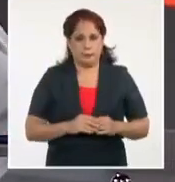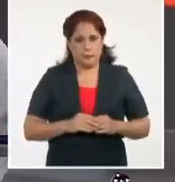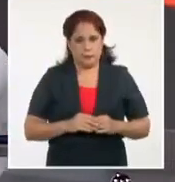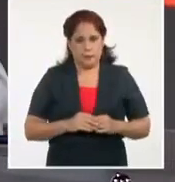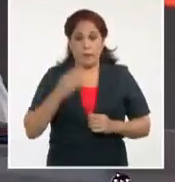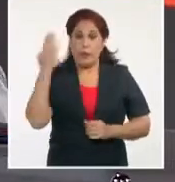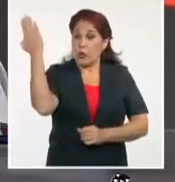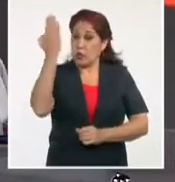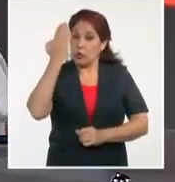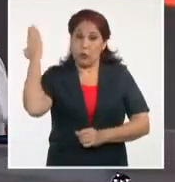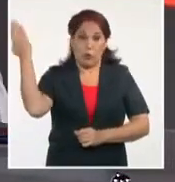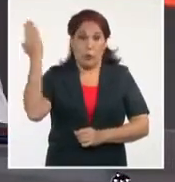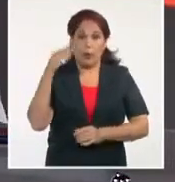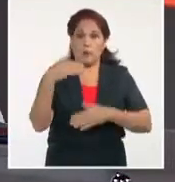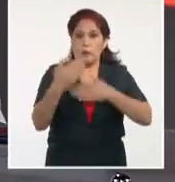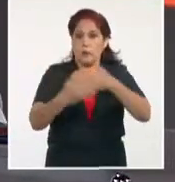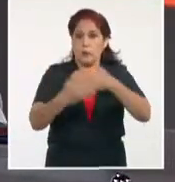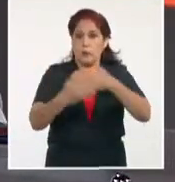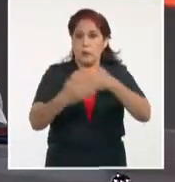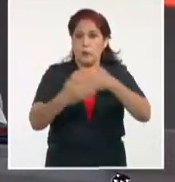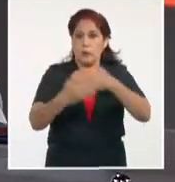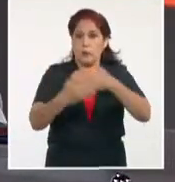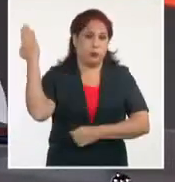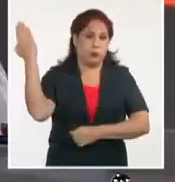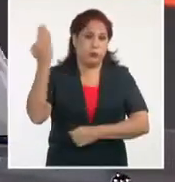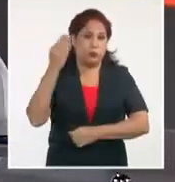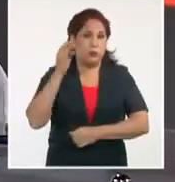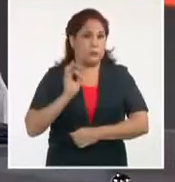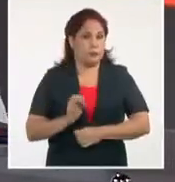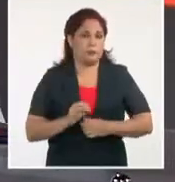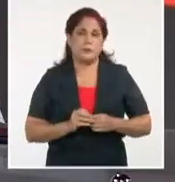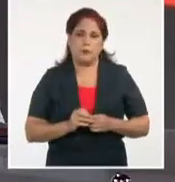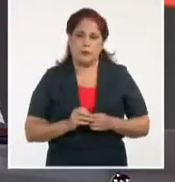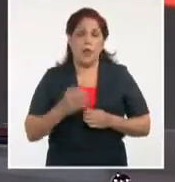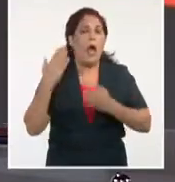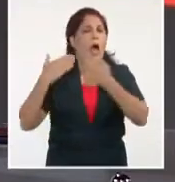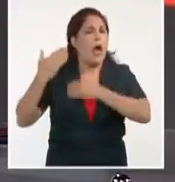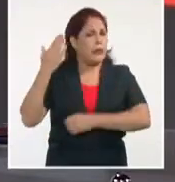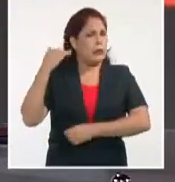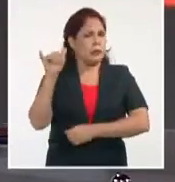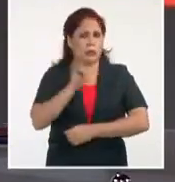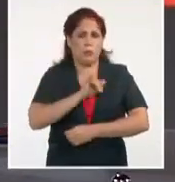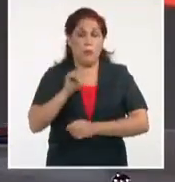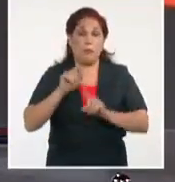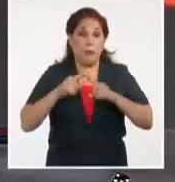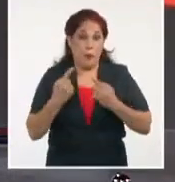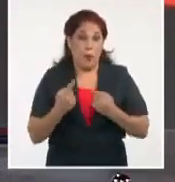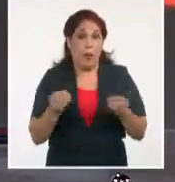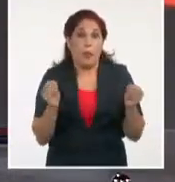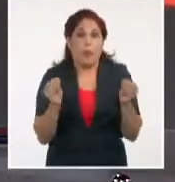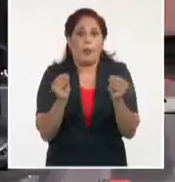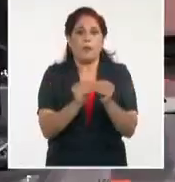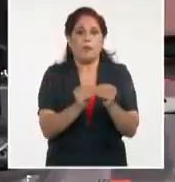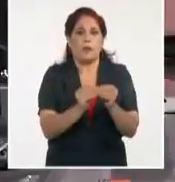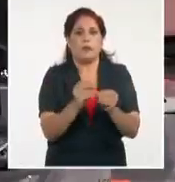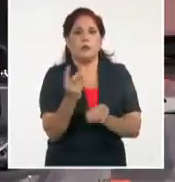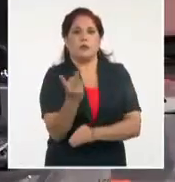Tormentas y desastres meteorológicos o efectos que hemos tenido en otras ocasiones. Lo que pasa es que fue la